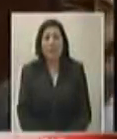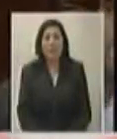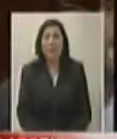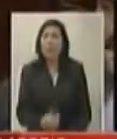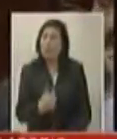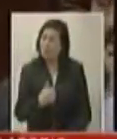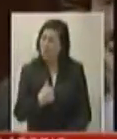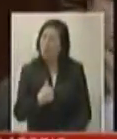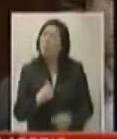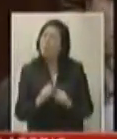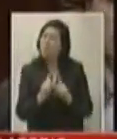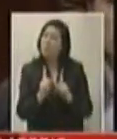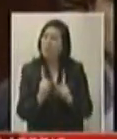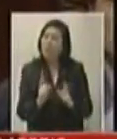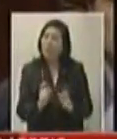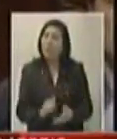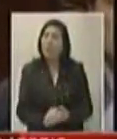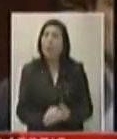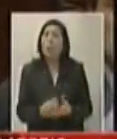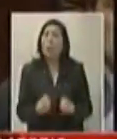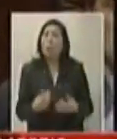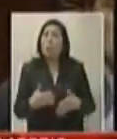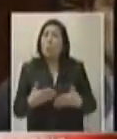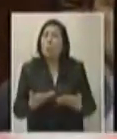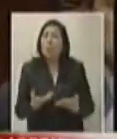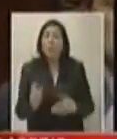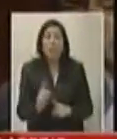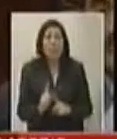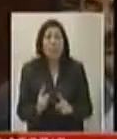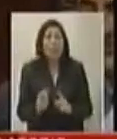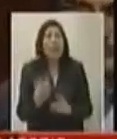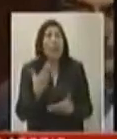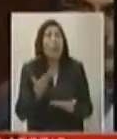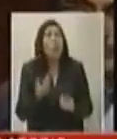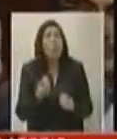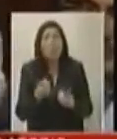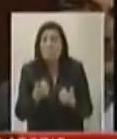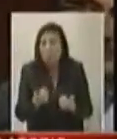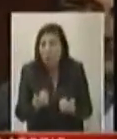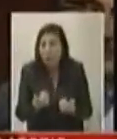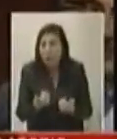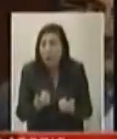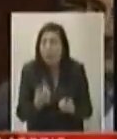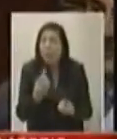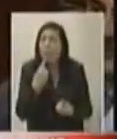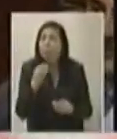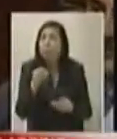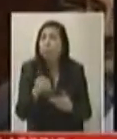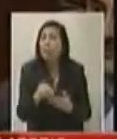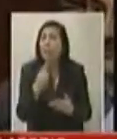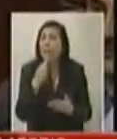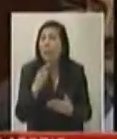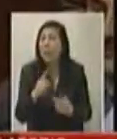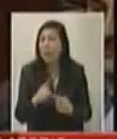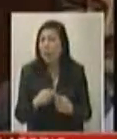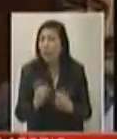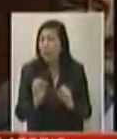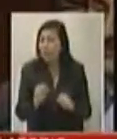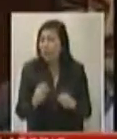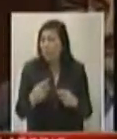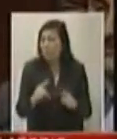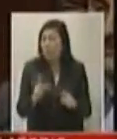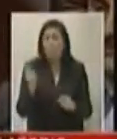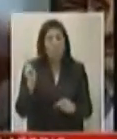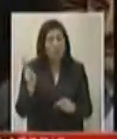Yo me pregunto, ¿cómo puede ser esta la ley de la calidad y del mérito? Si le permite a